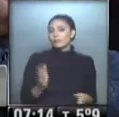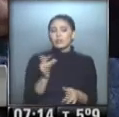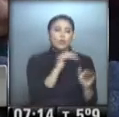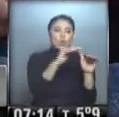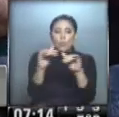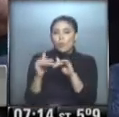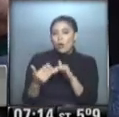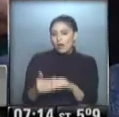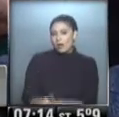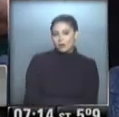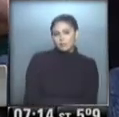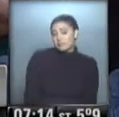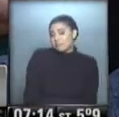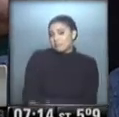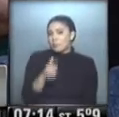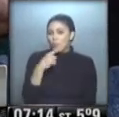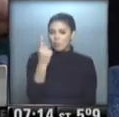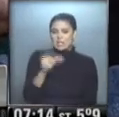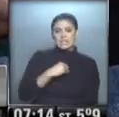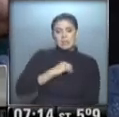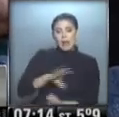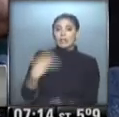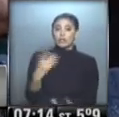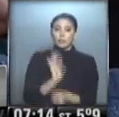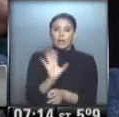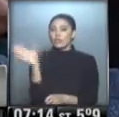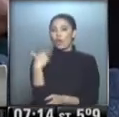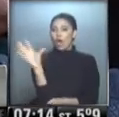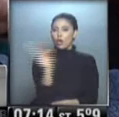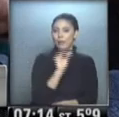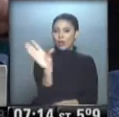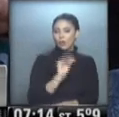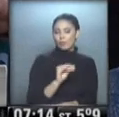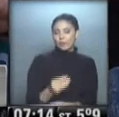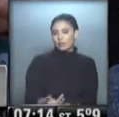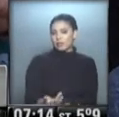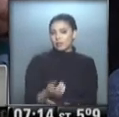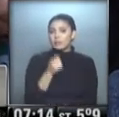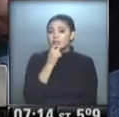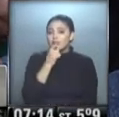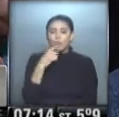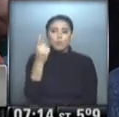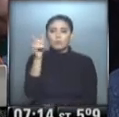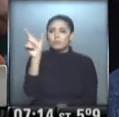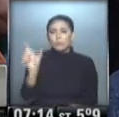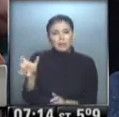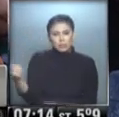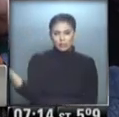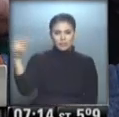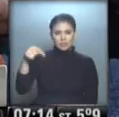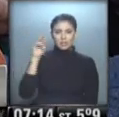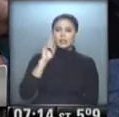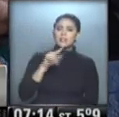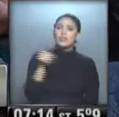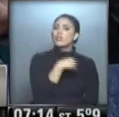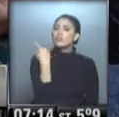misma situación. Entonces como que una se sintió mal, todas nos sentimos mal. Uno de los que vino a ver dijo